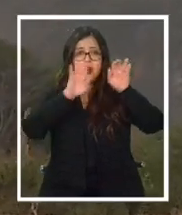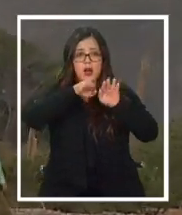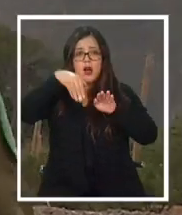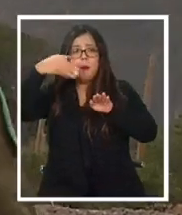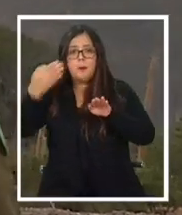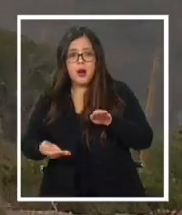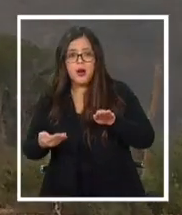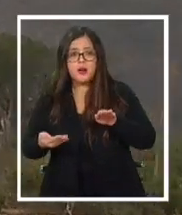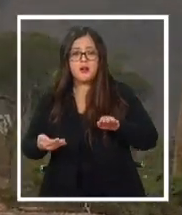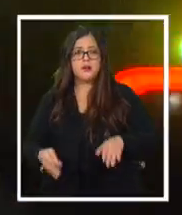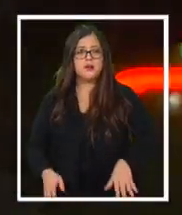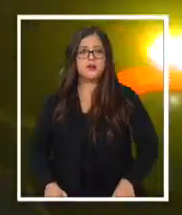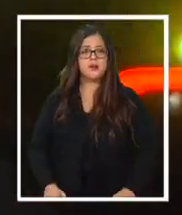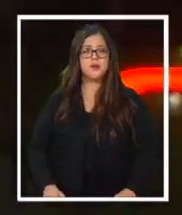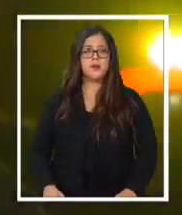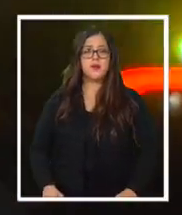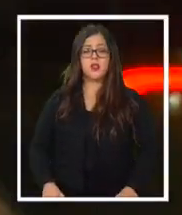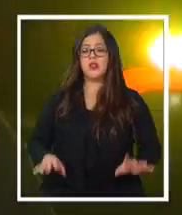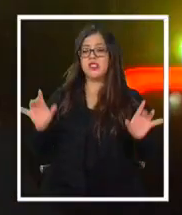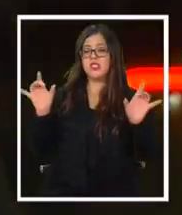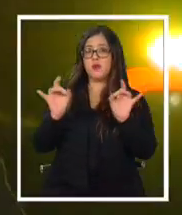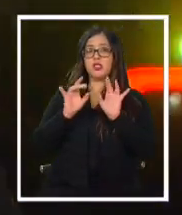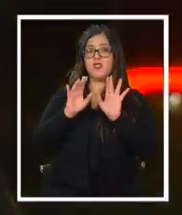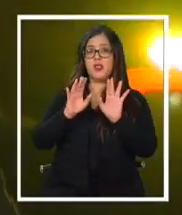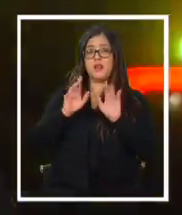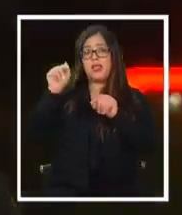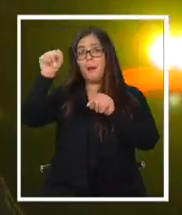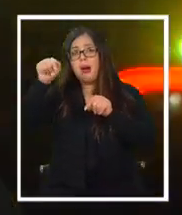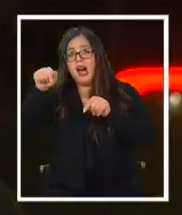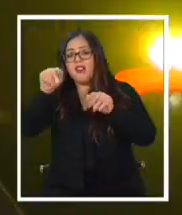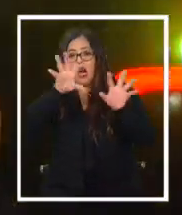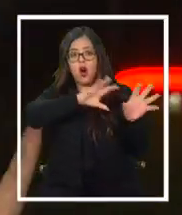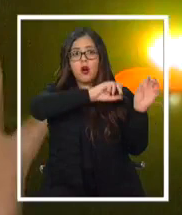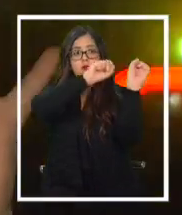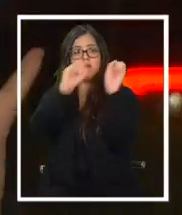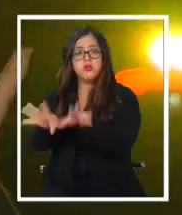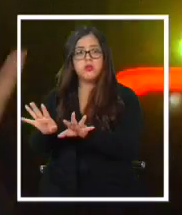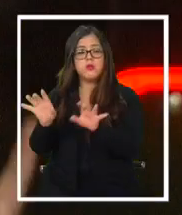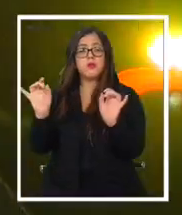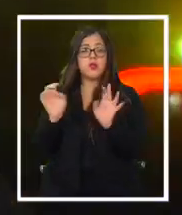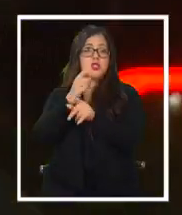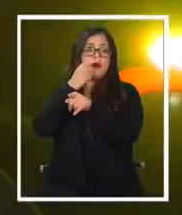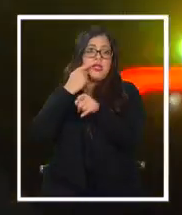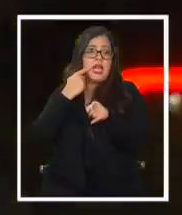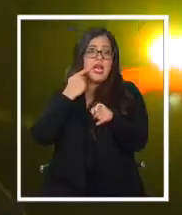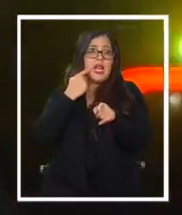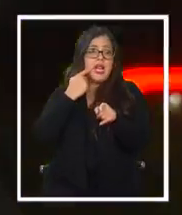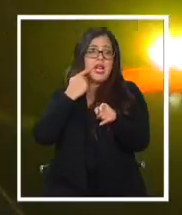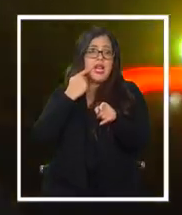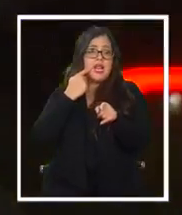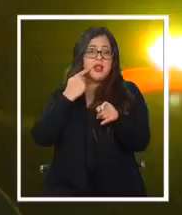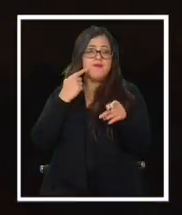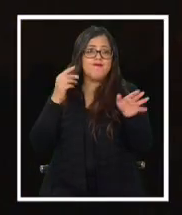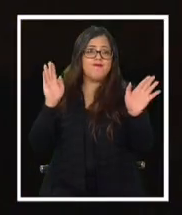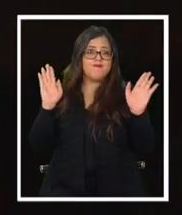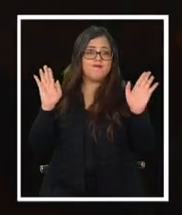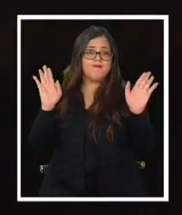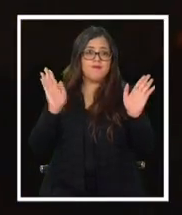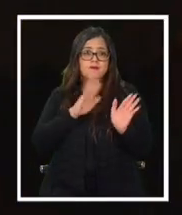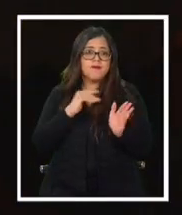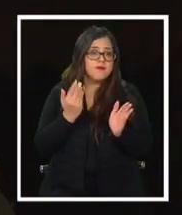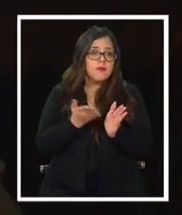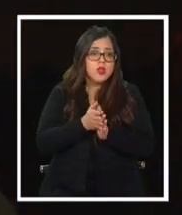pickup del automóvil si lo hubieran tirado mucho más abajo ya no no hubiera recibido ayuda de nadie